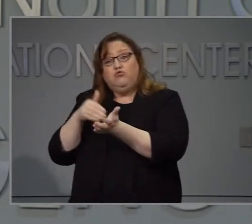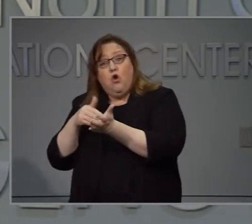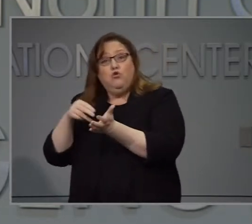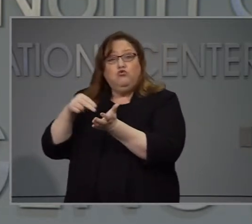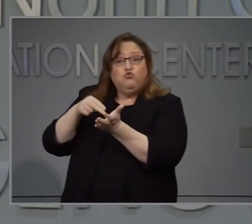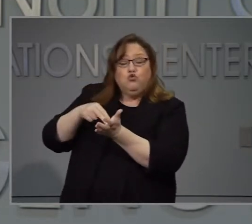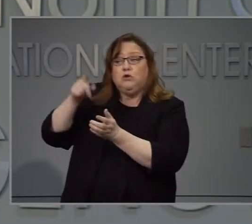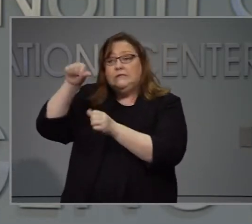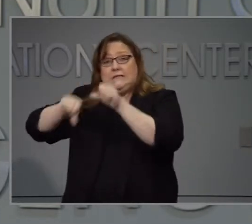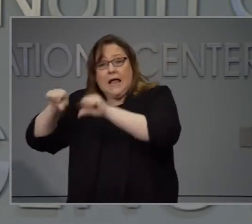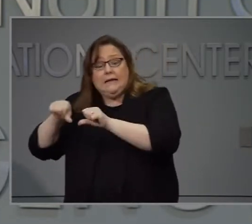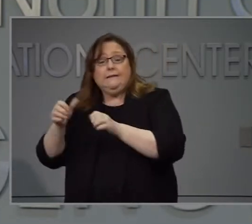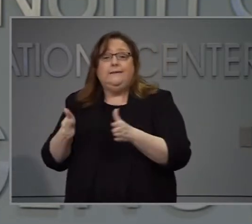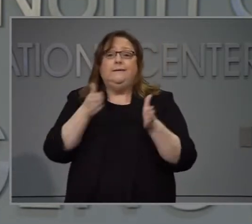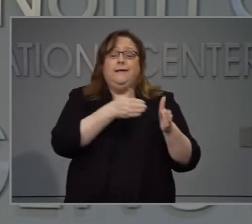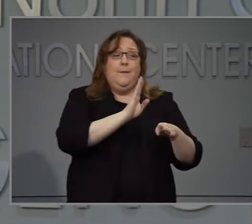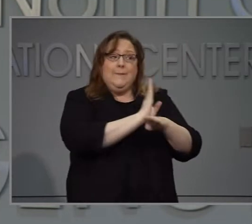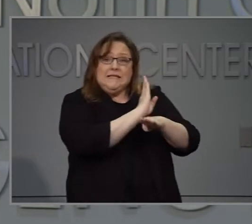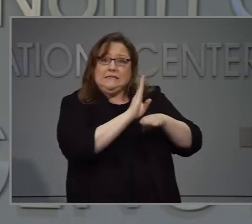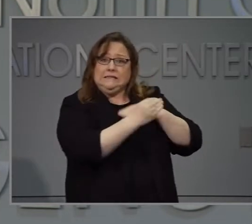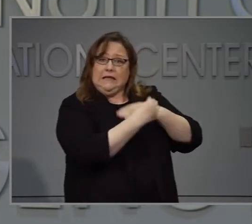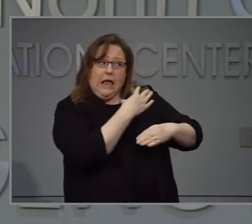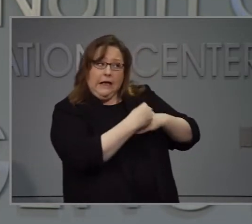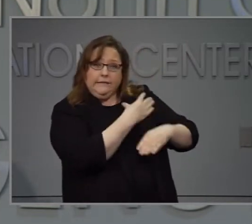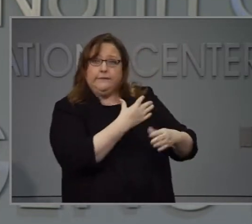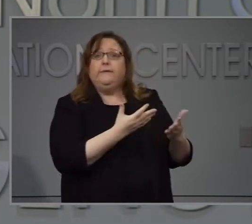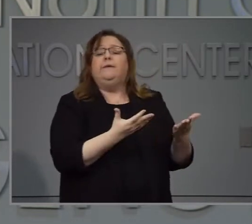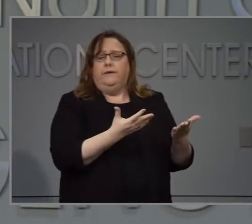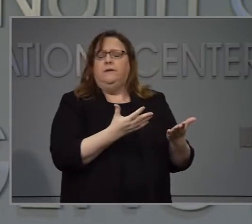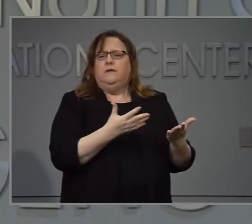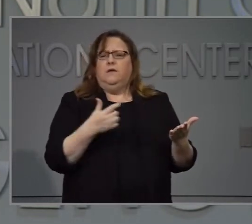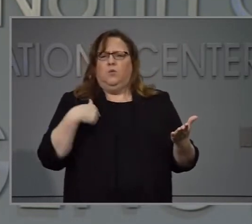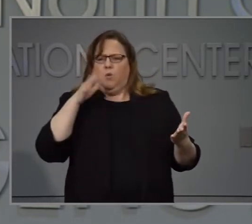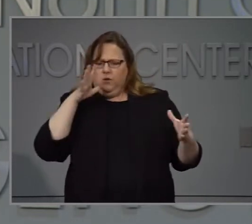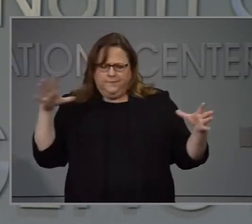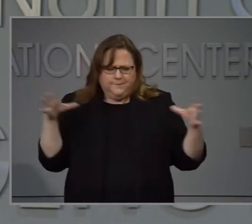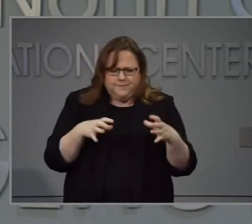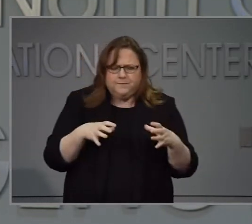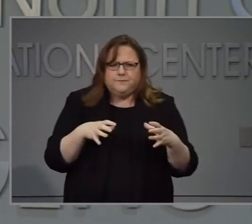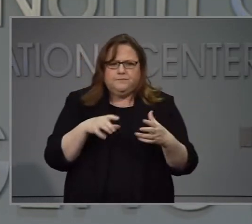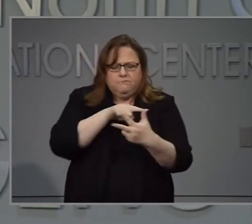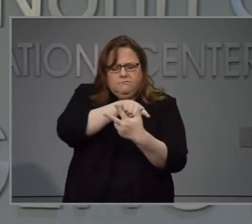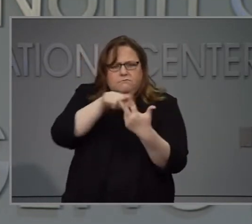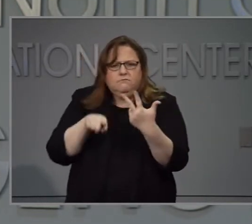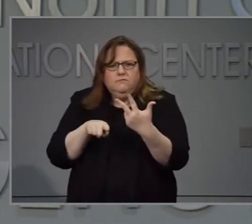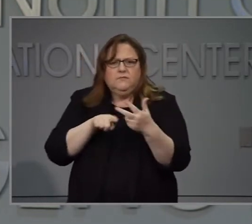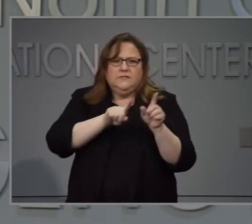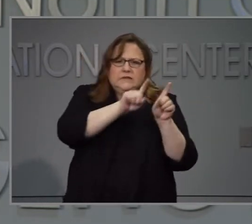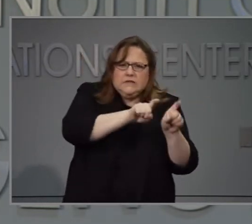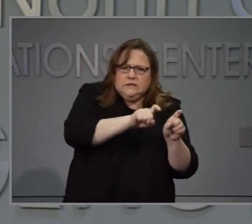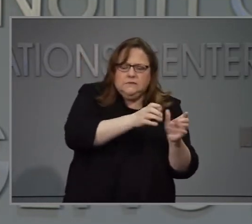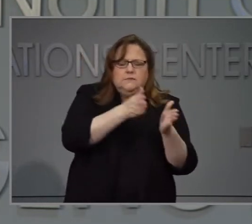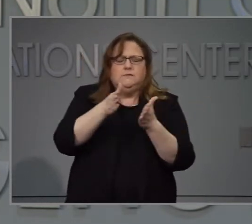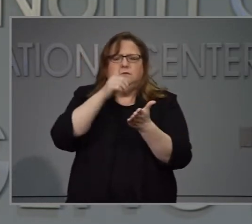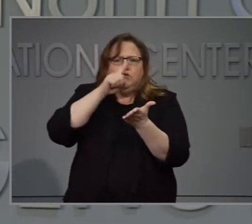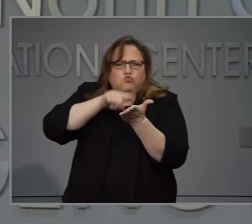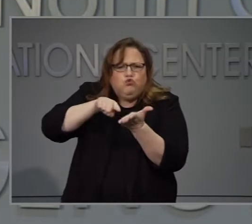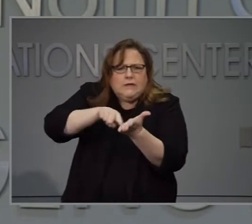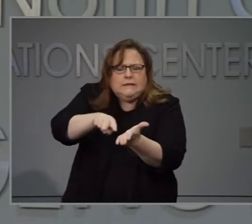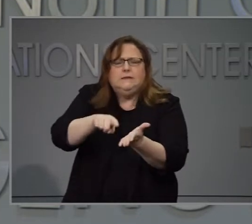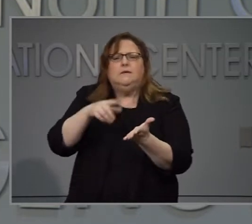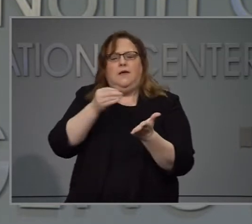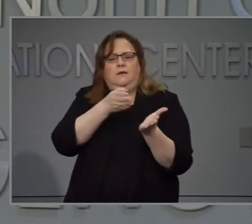y de negocios y sentido común si nosotros juntamos todo está en estas tres pruebas en las